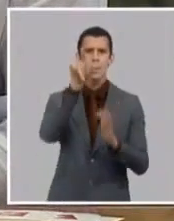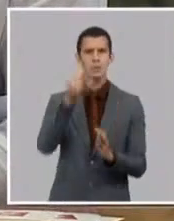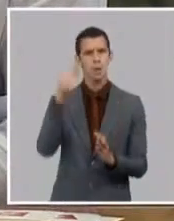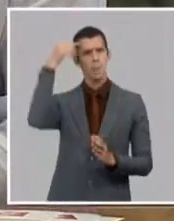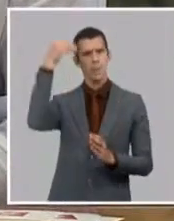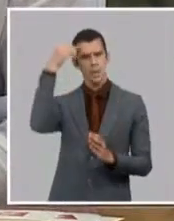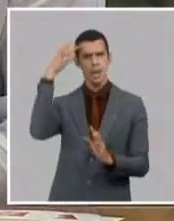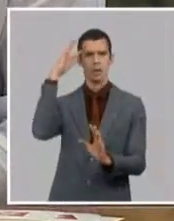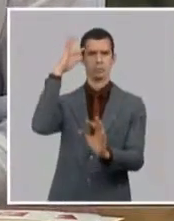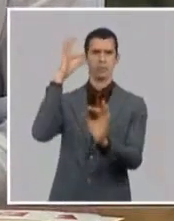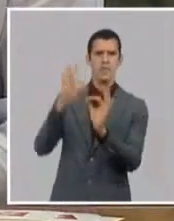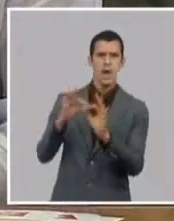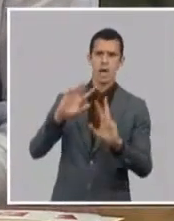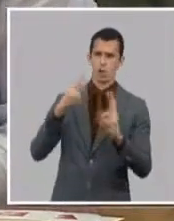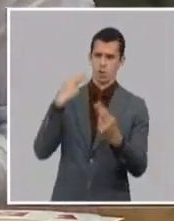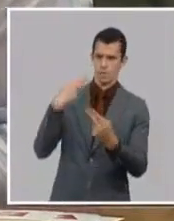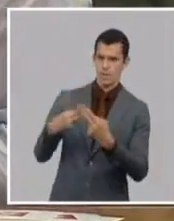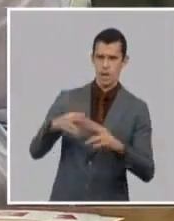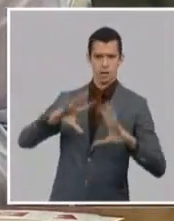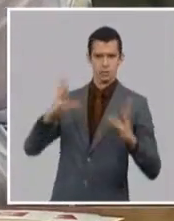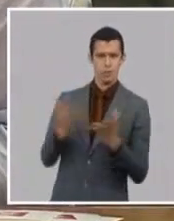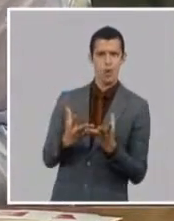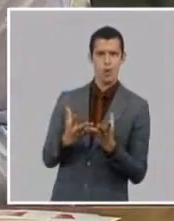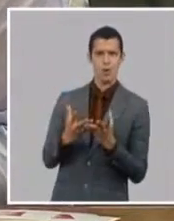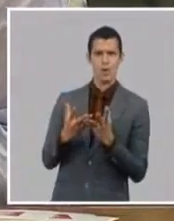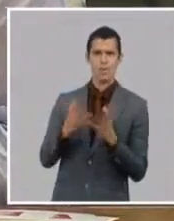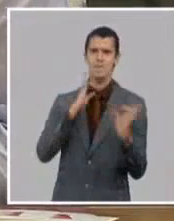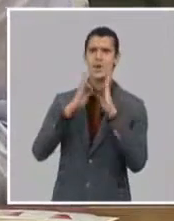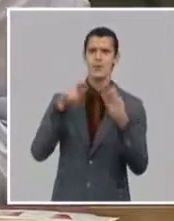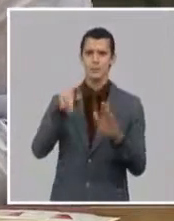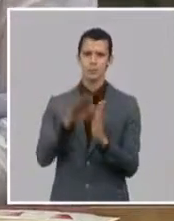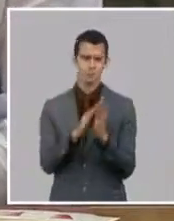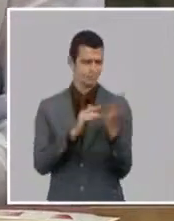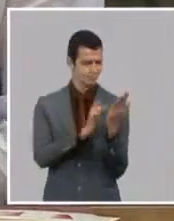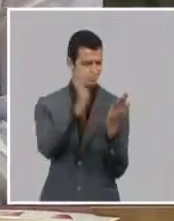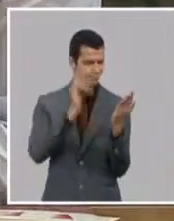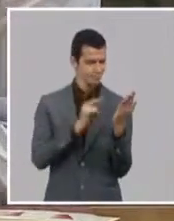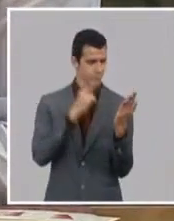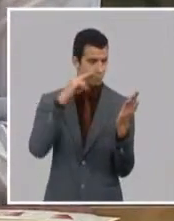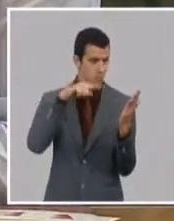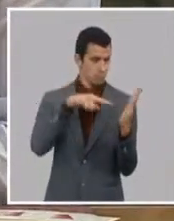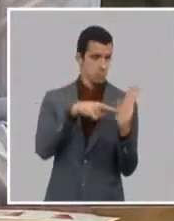demuestra los sentimientos ruines de las personas que defienden